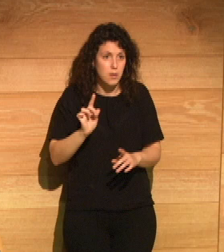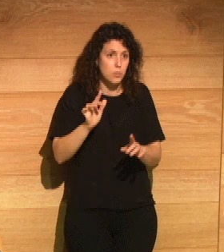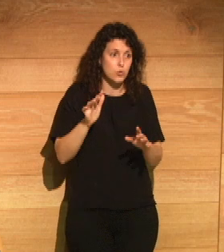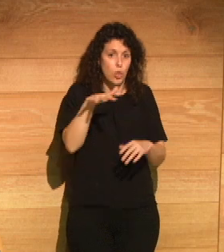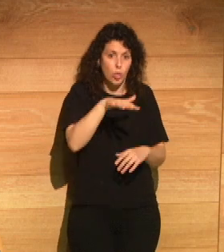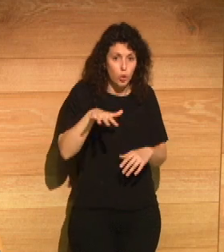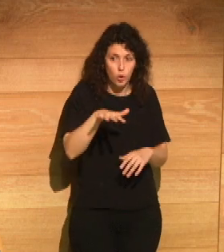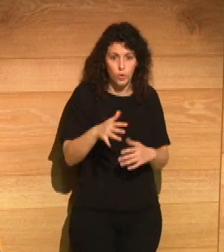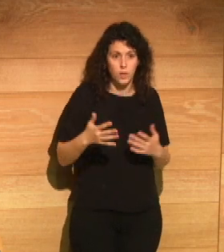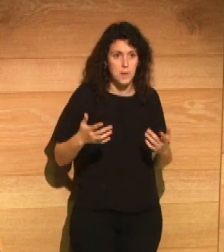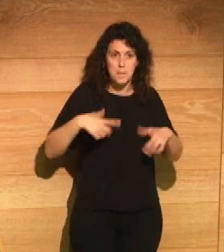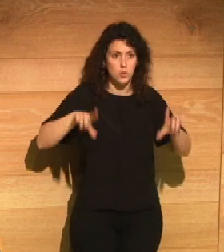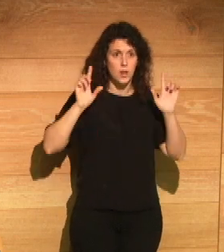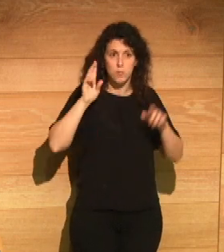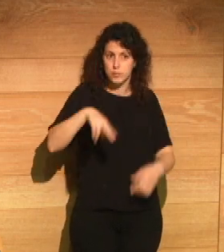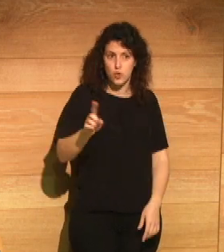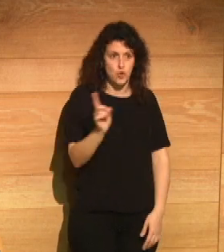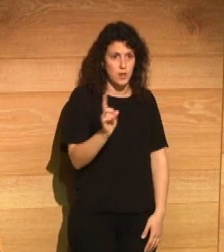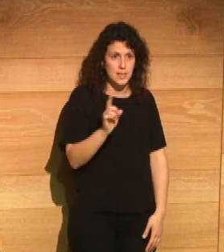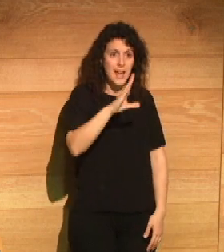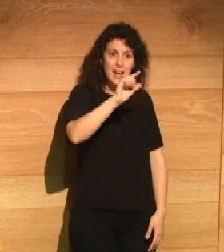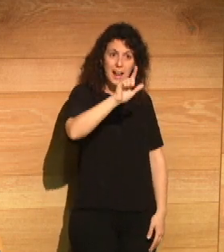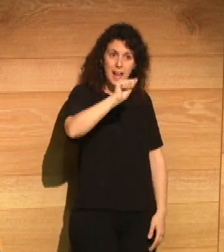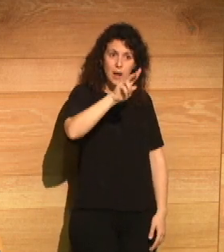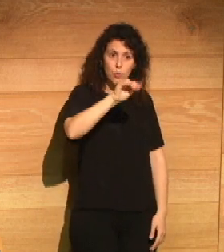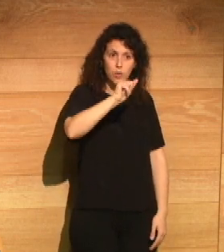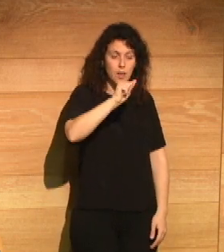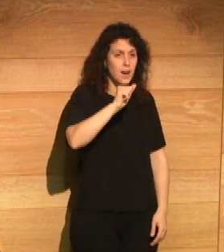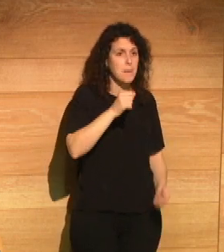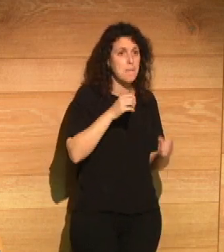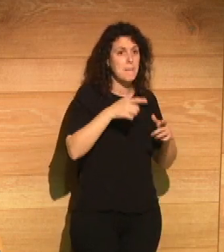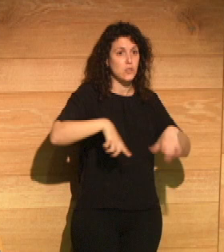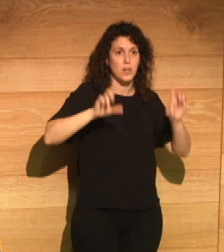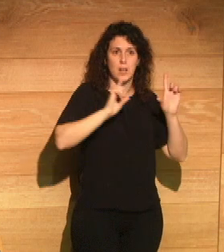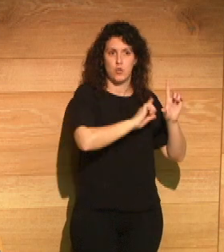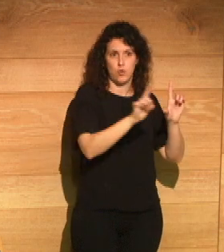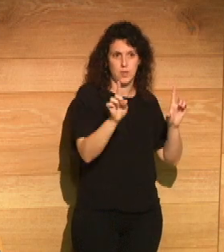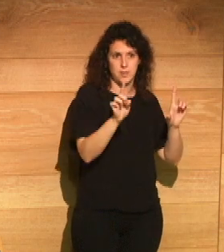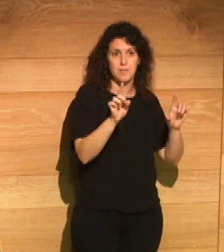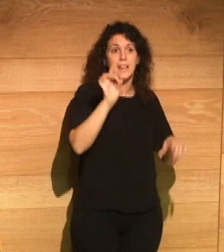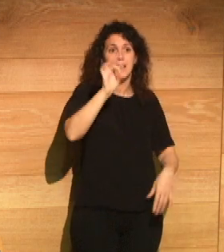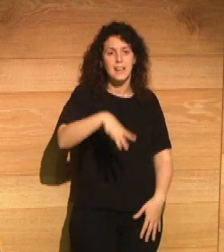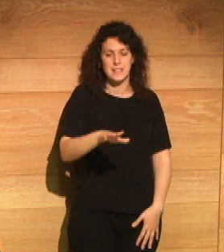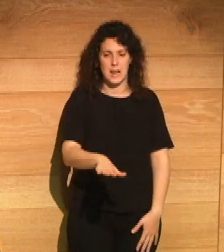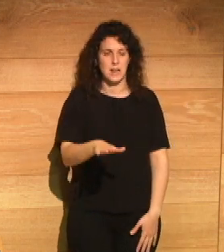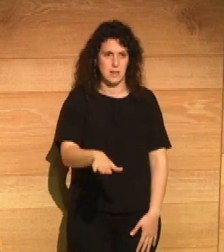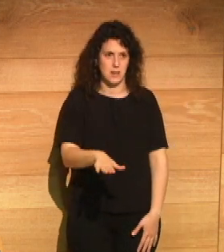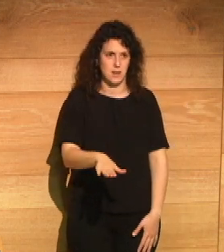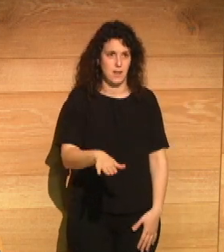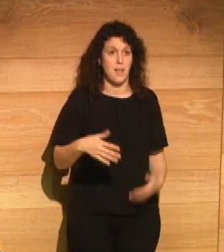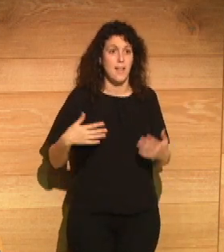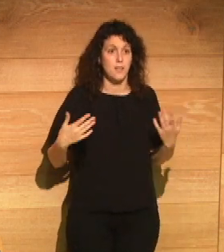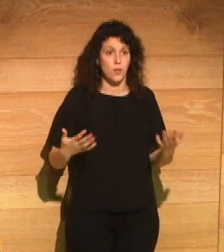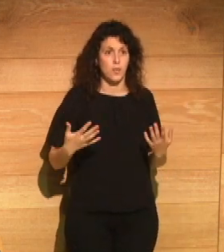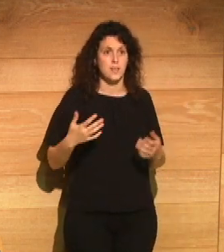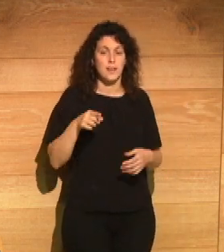un personaje. La Claudia narradora no es un personaje, el personaje es Claudia la niña, ¿verdad? Y